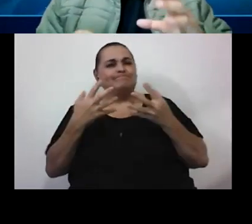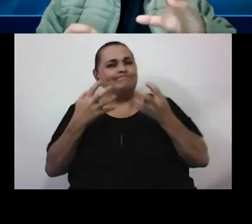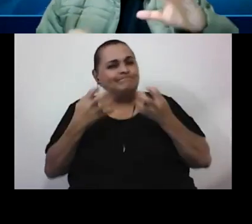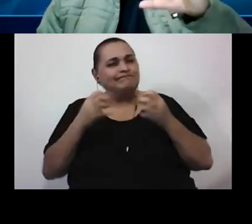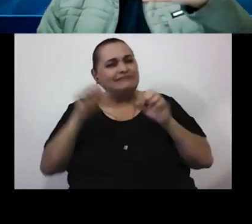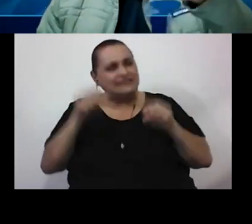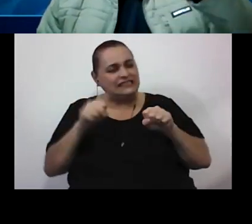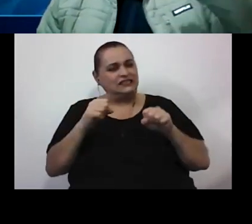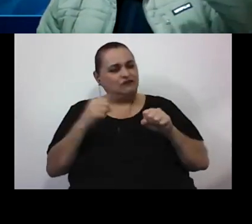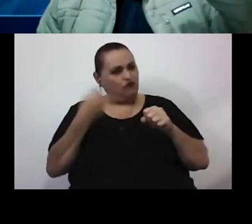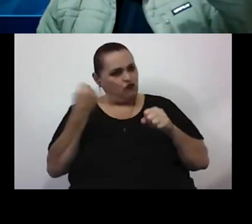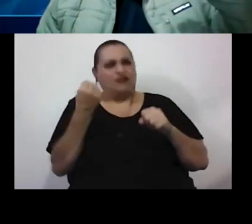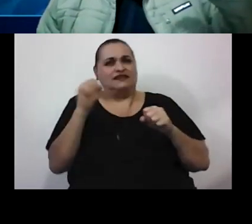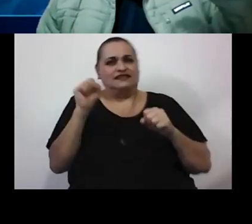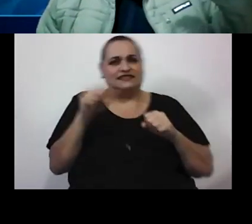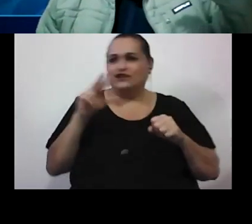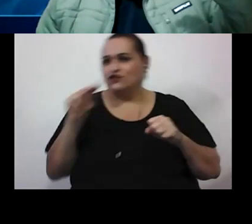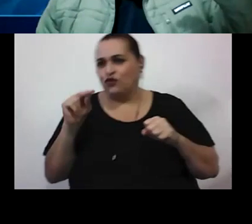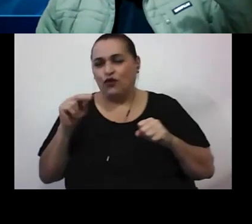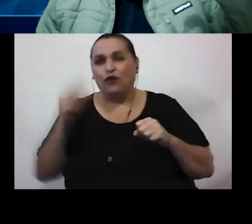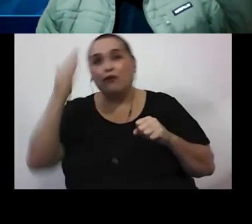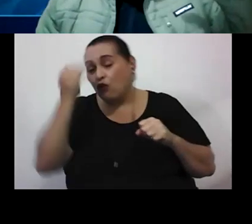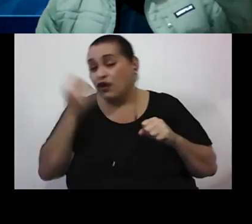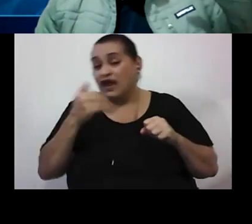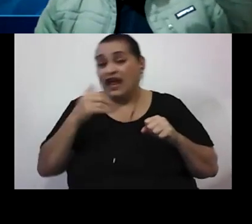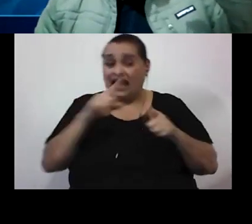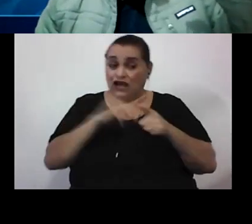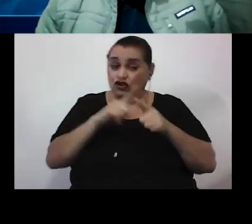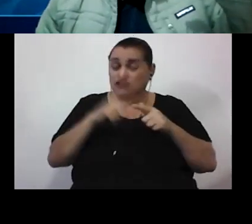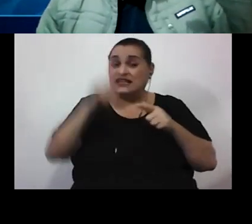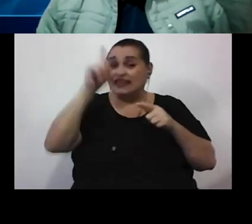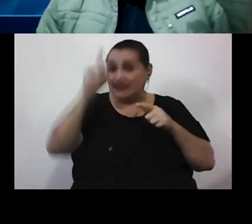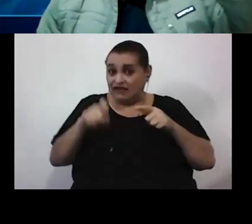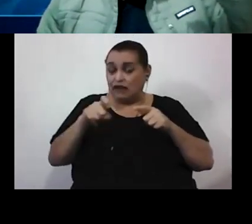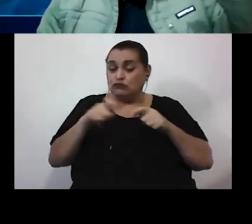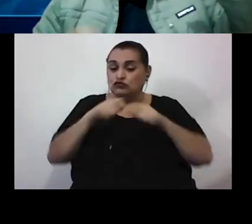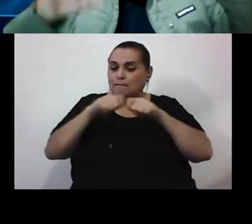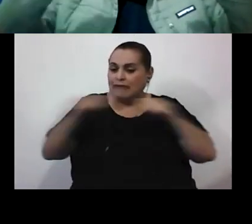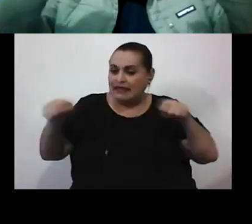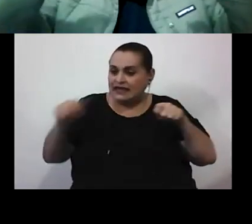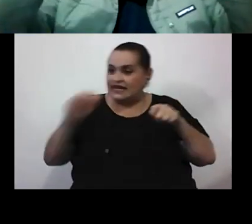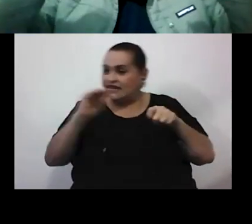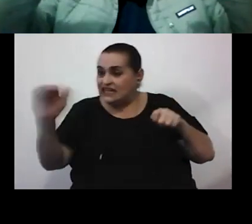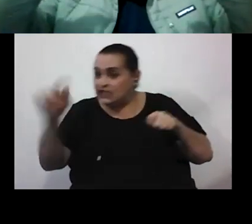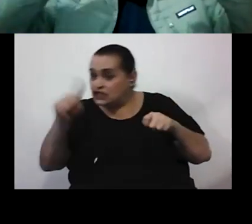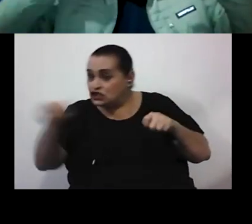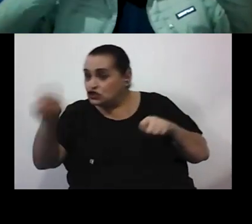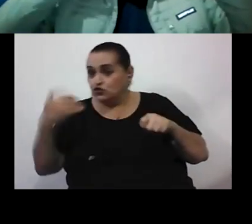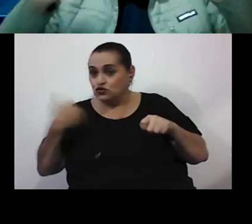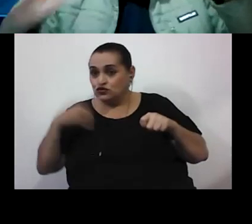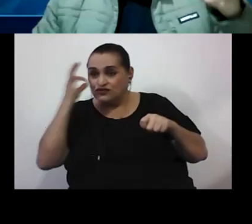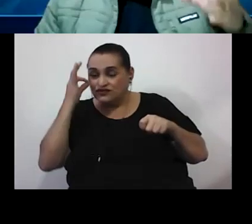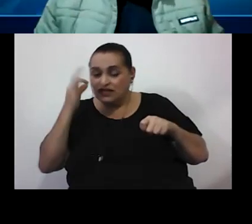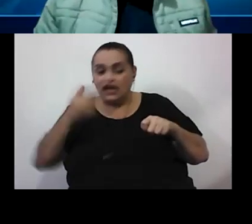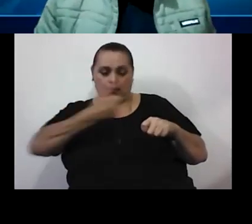Porque entonces tenemos la medición hacia niñas y niños y nuestra propia